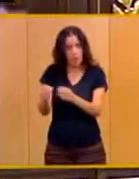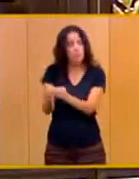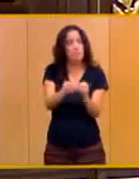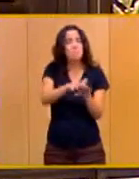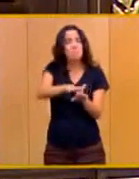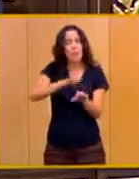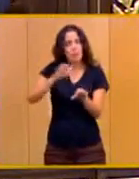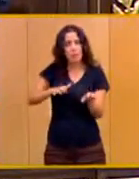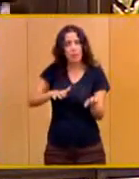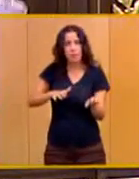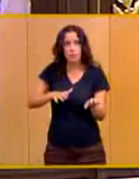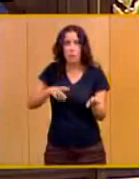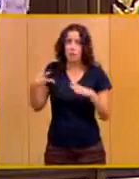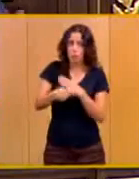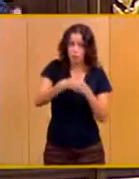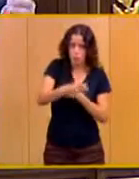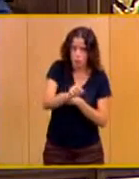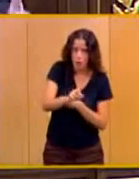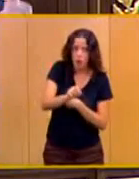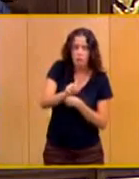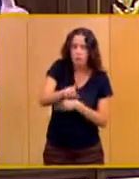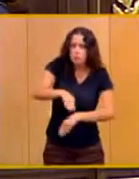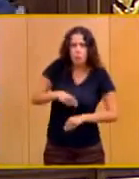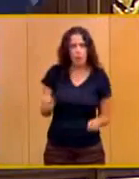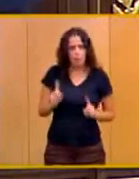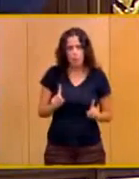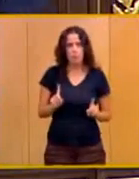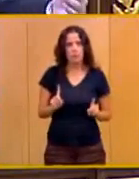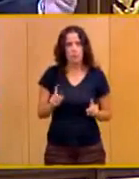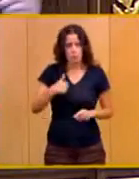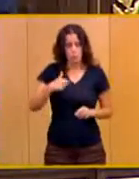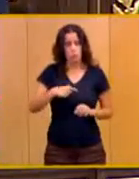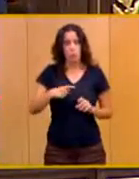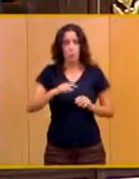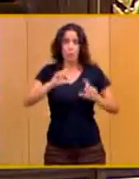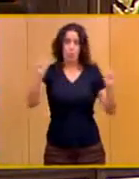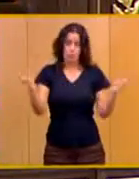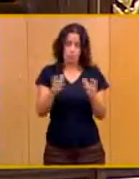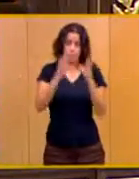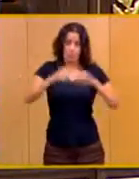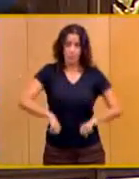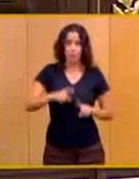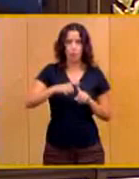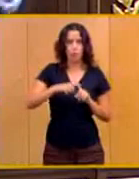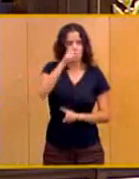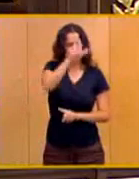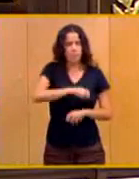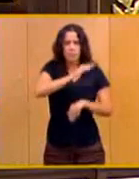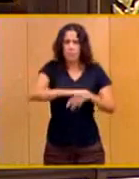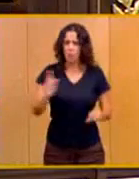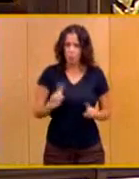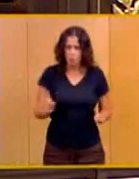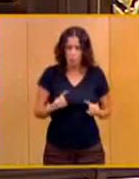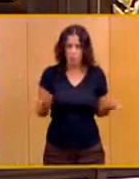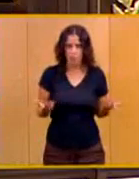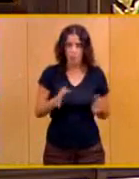no hiciera ese recorte. ¿Cómo voy a ir yo ahora a la reunión del Pacto de Toledo con un señor que ha incumplido el Pacto de Toledo y que me ha engañado a